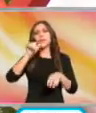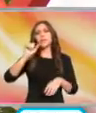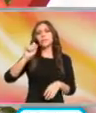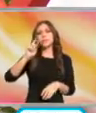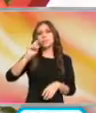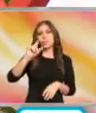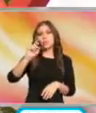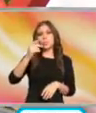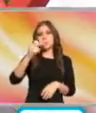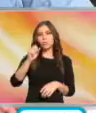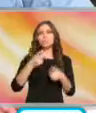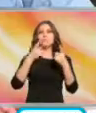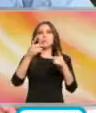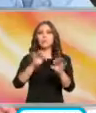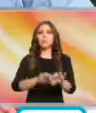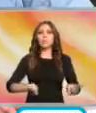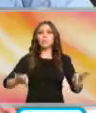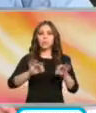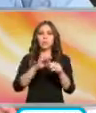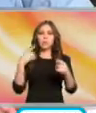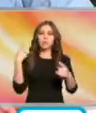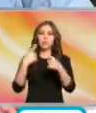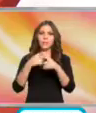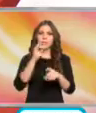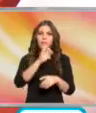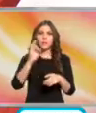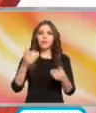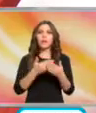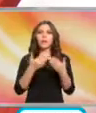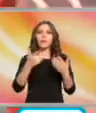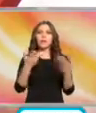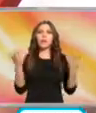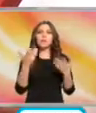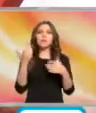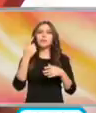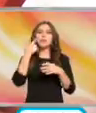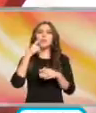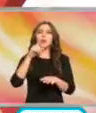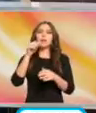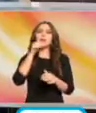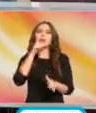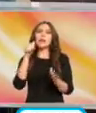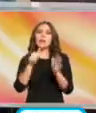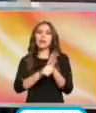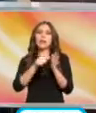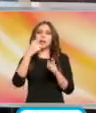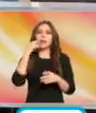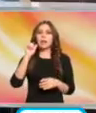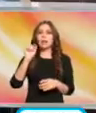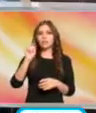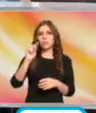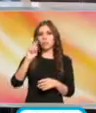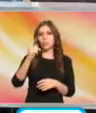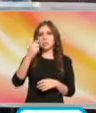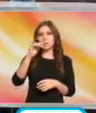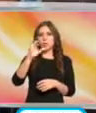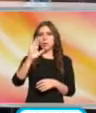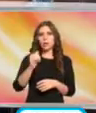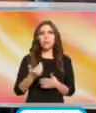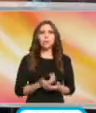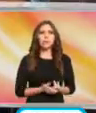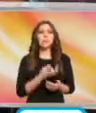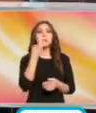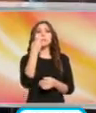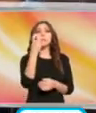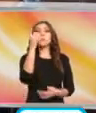importancia a esta fecha y por eso elaboré la carta natal astrológica. Que no es simplemente entonces por el hecho de ser un objeto, sino es porque es,